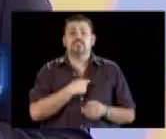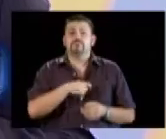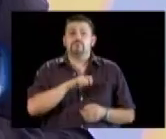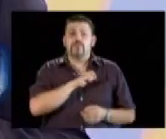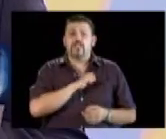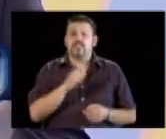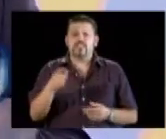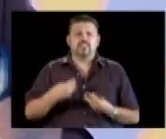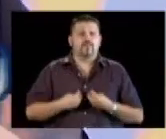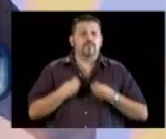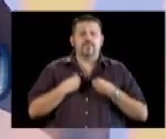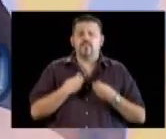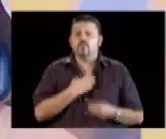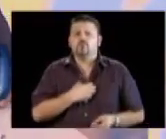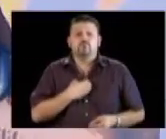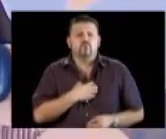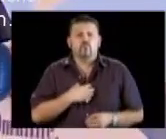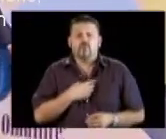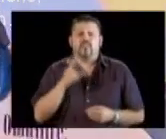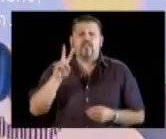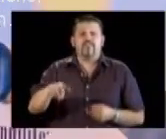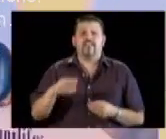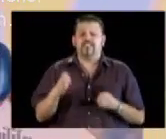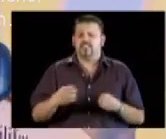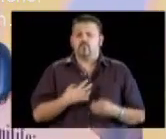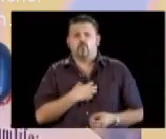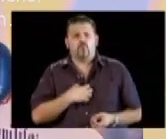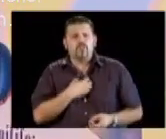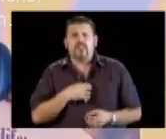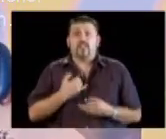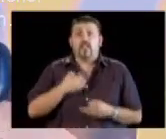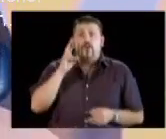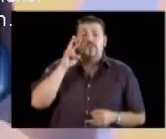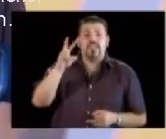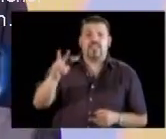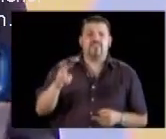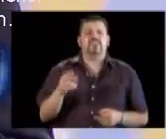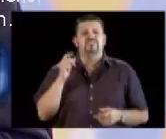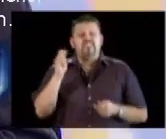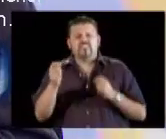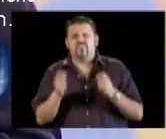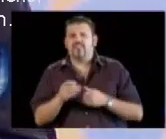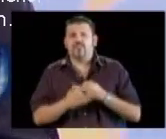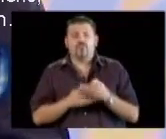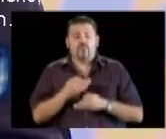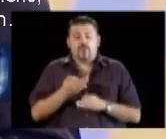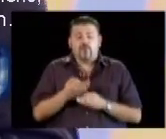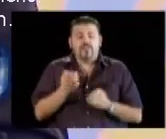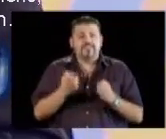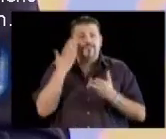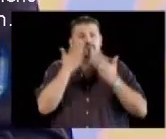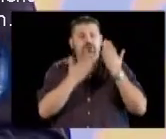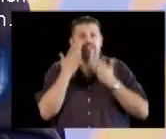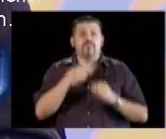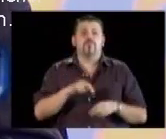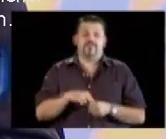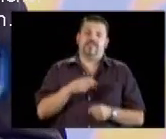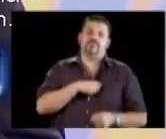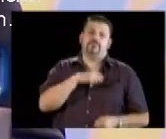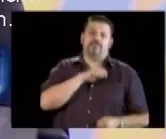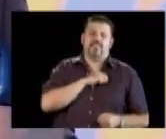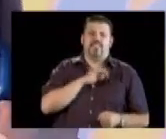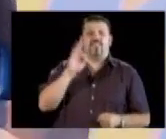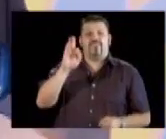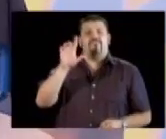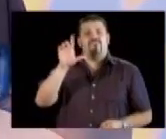cuenta y la verdad ha sido una experiencia de vida. Ahora que la vi, con sus limitaciones, con los pequeños espacios, pero